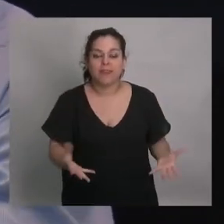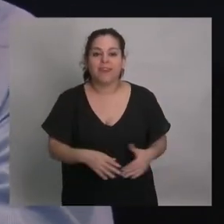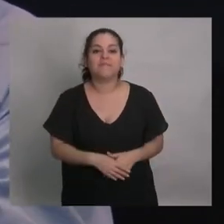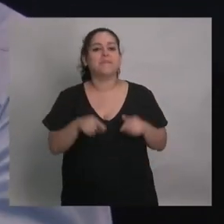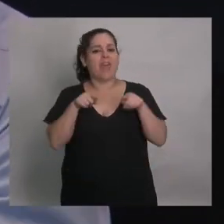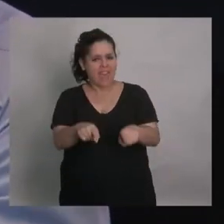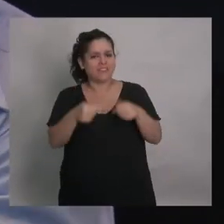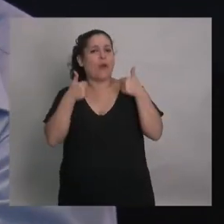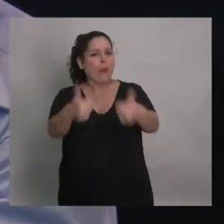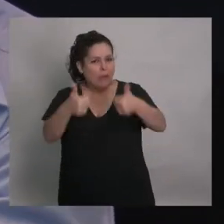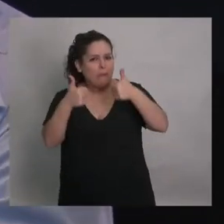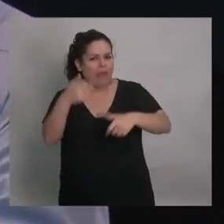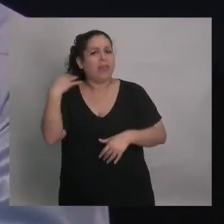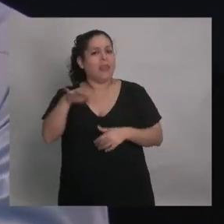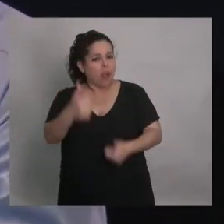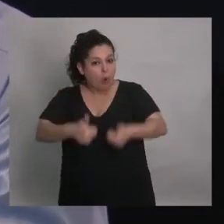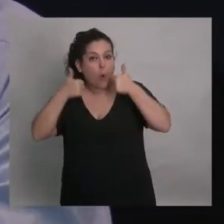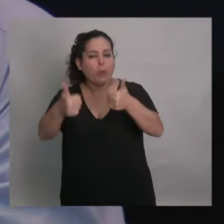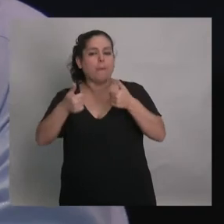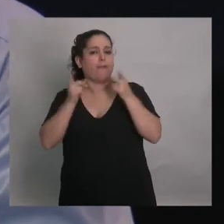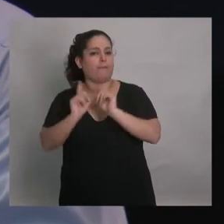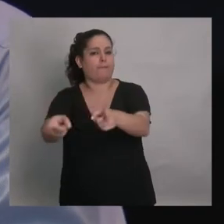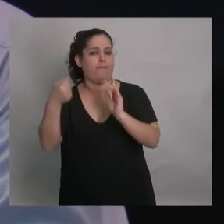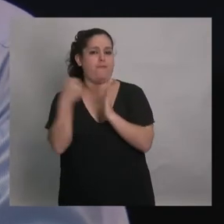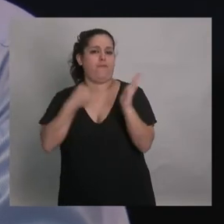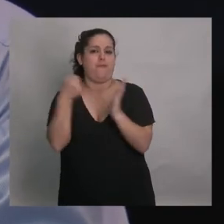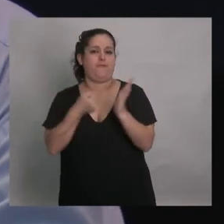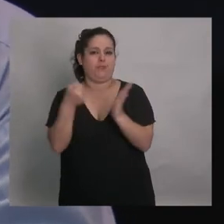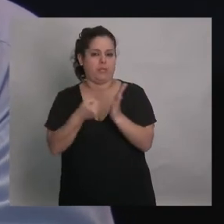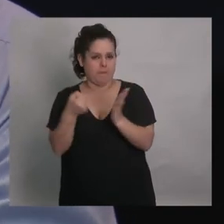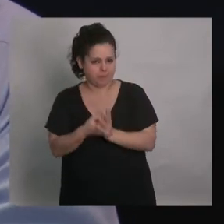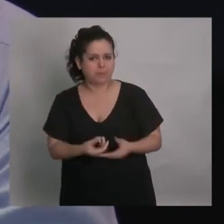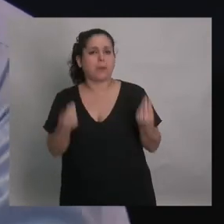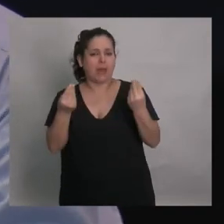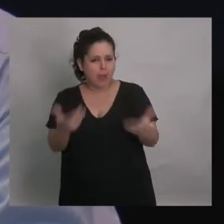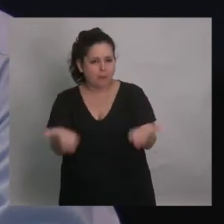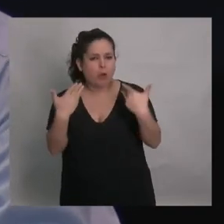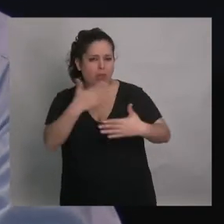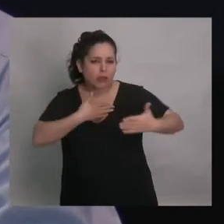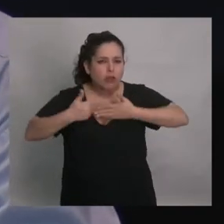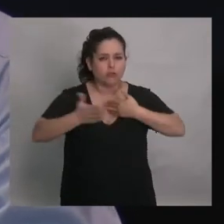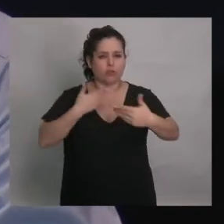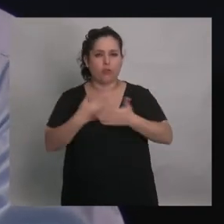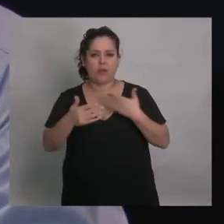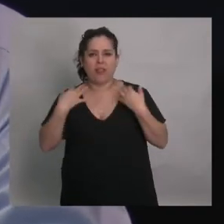eso tenemos que estar bien para continuar la lucha para poder construir